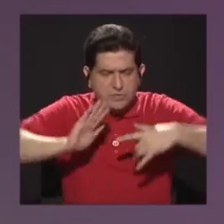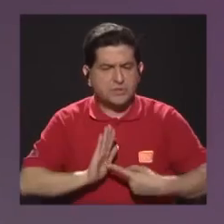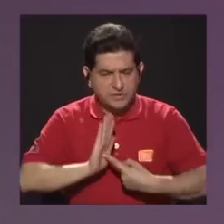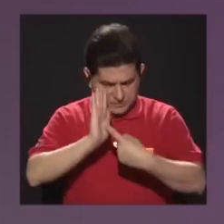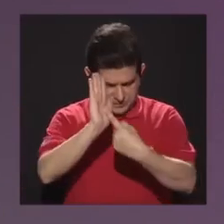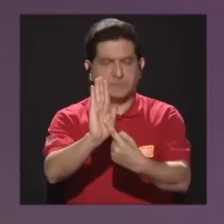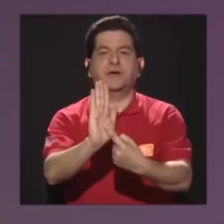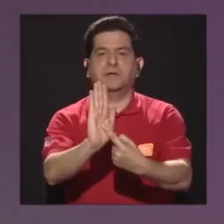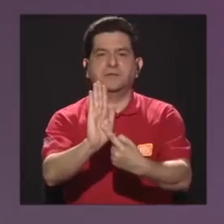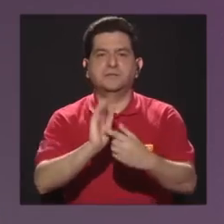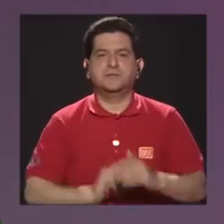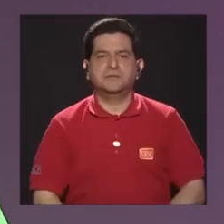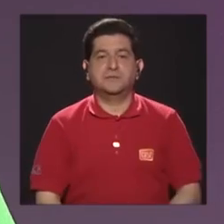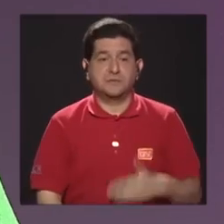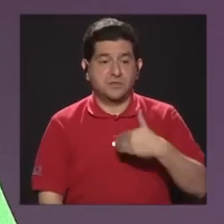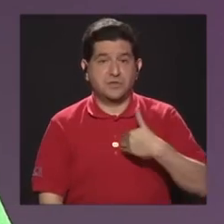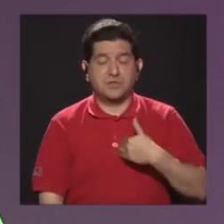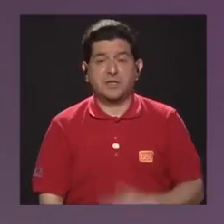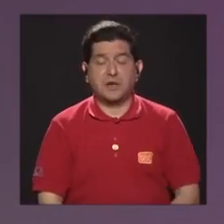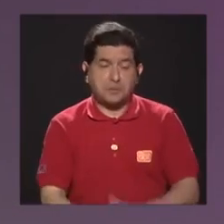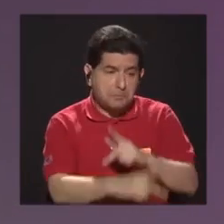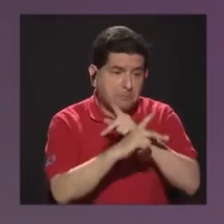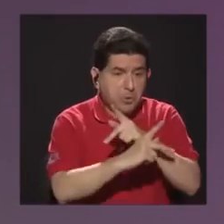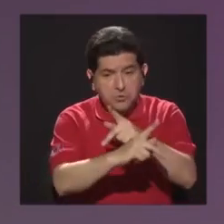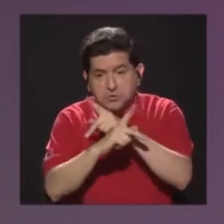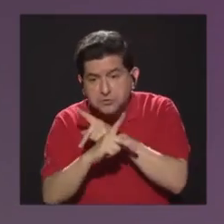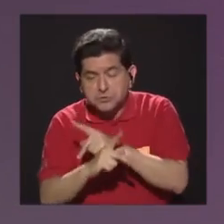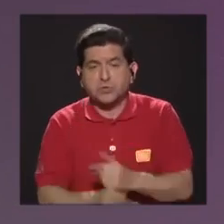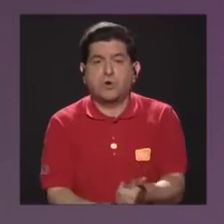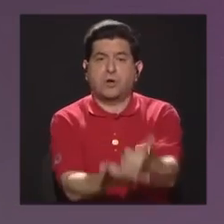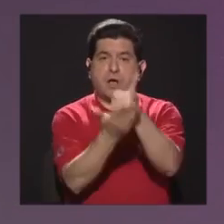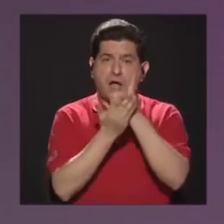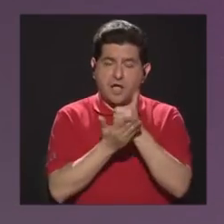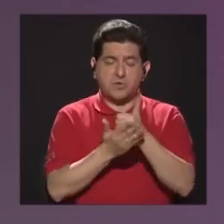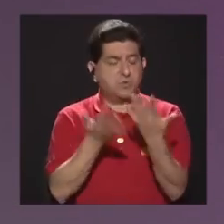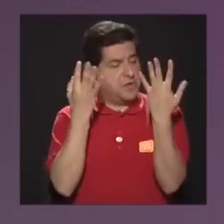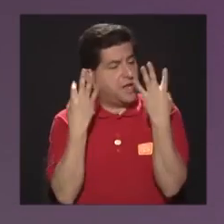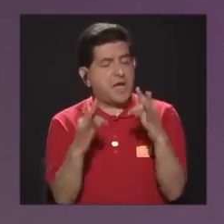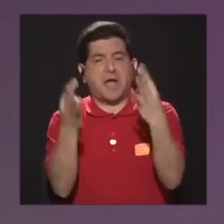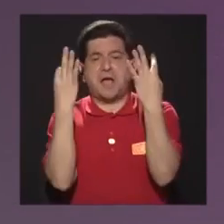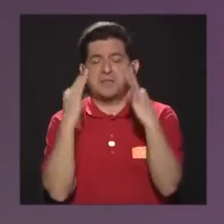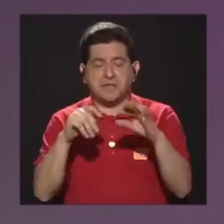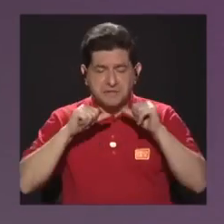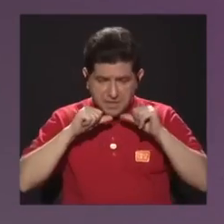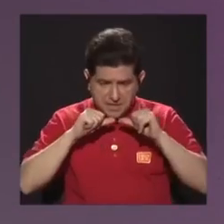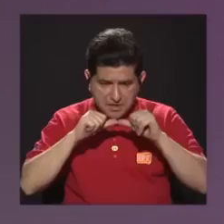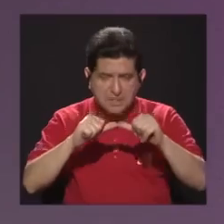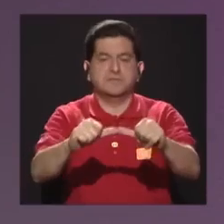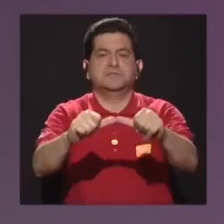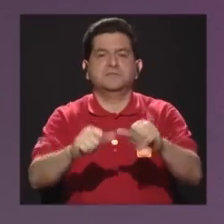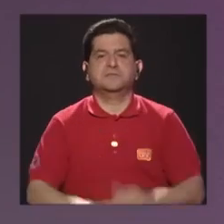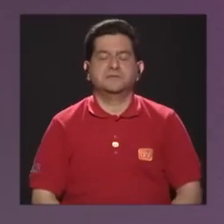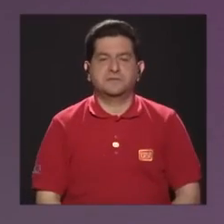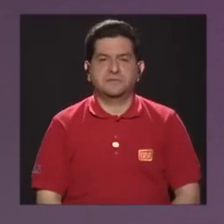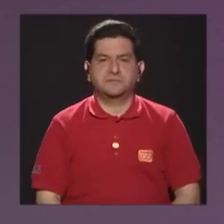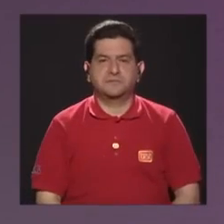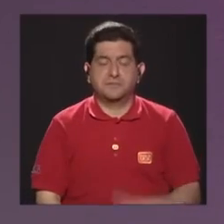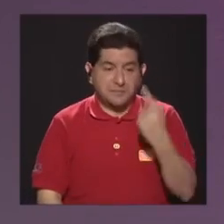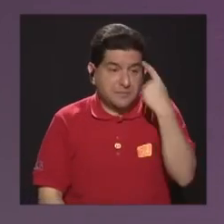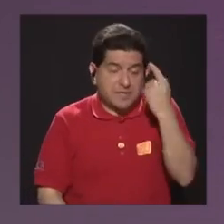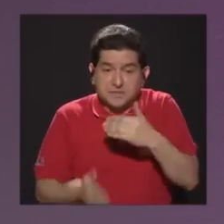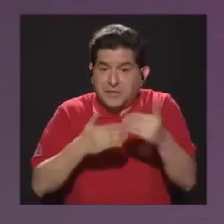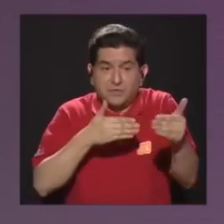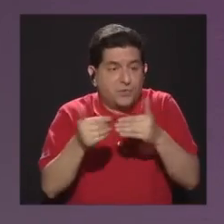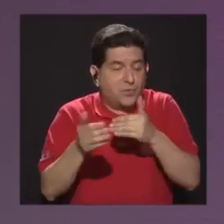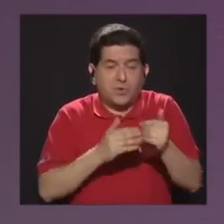visible, tenemos las salvavidas, tenemos todo eso que nos ayude a tirarnos al agua y poder nadar y cruzar el mar o el lago, lo que